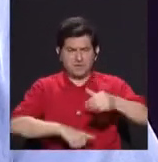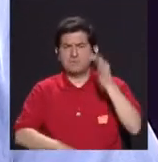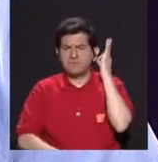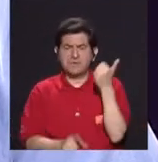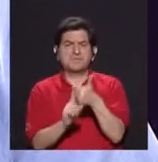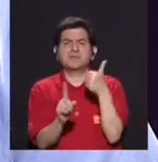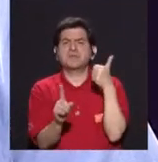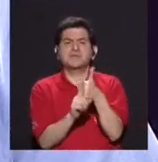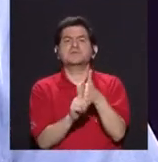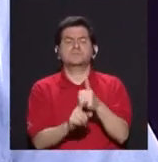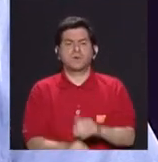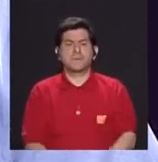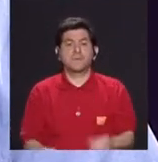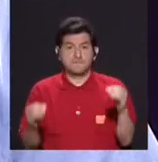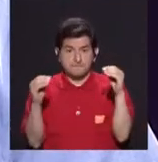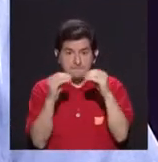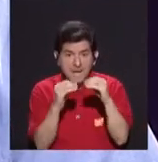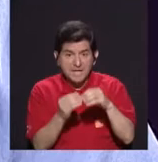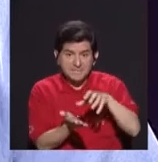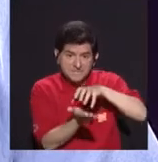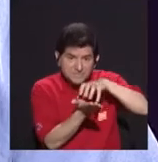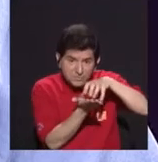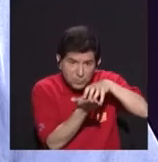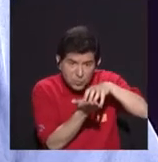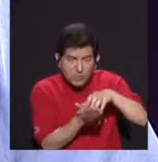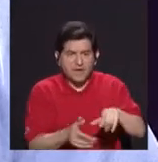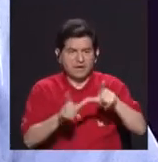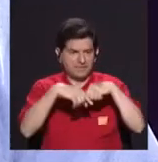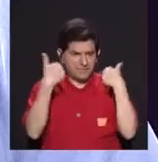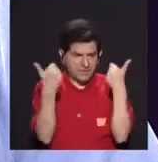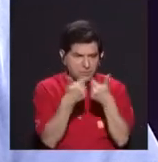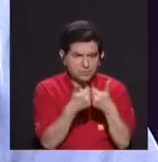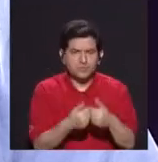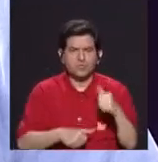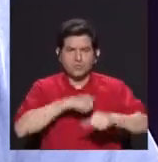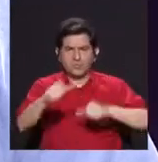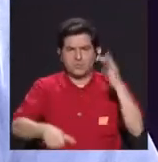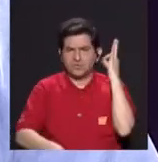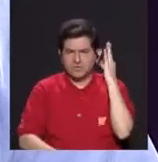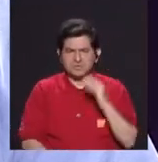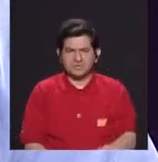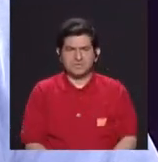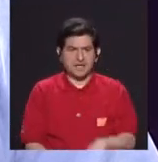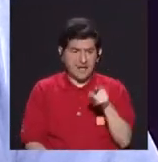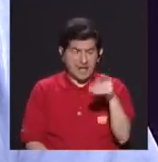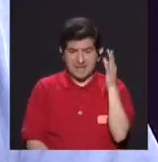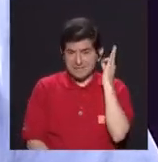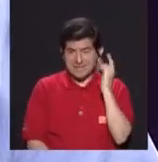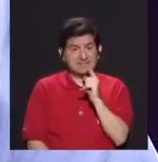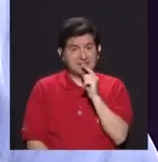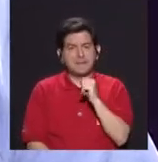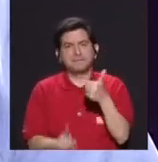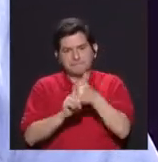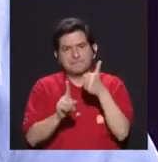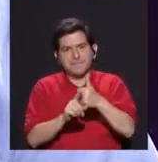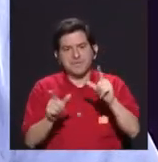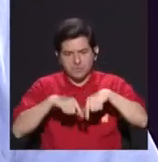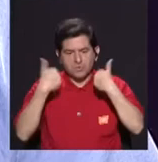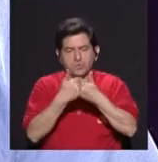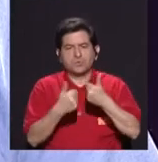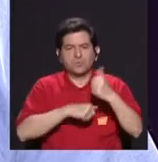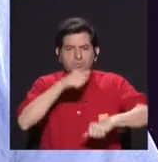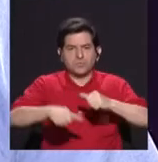es decir quien mayormente ha cuestionado a los grupos feministas a las mujeres feministas son las mismas grupos feministas